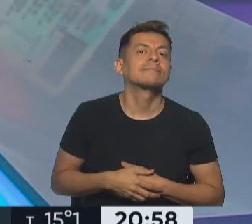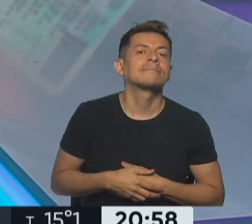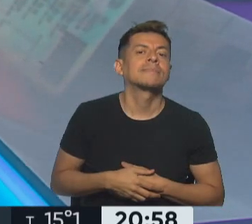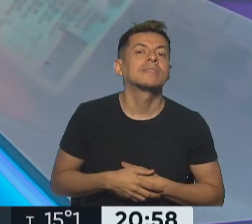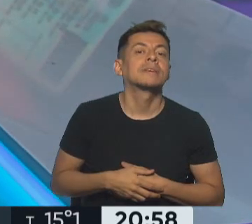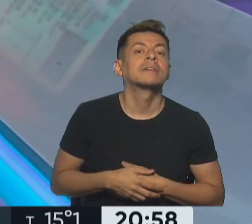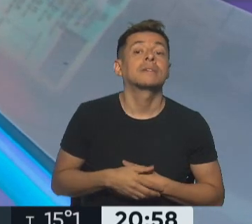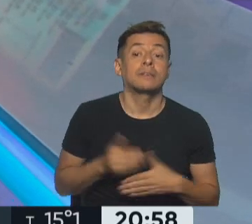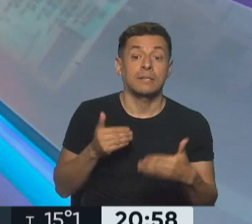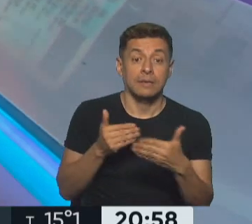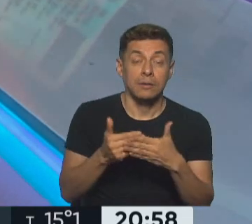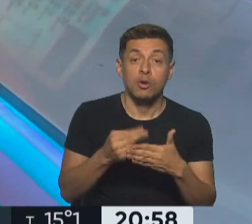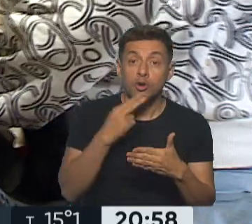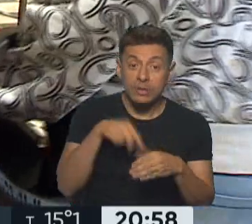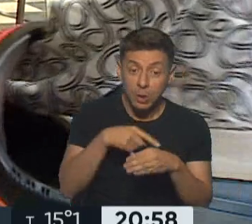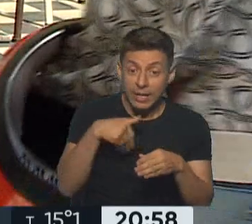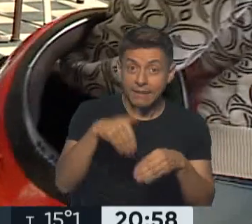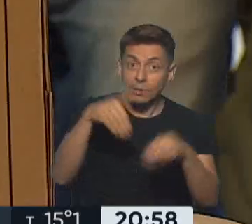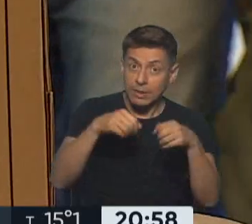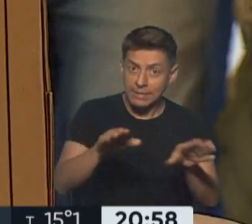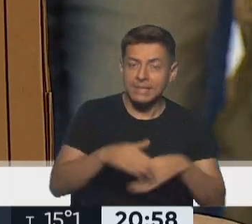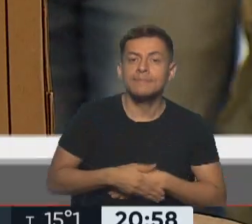La regresiva ya marca 11 horas para el inicio de los comicios.